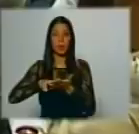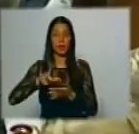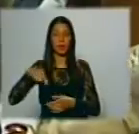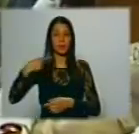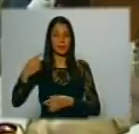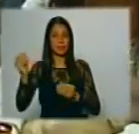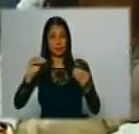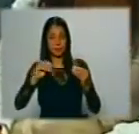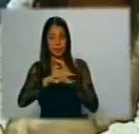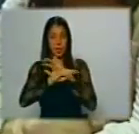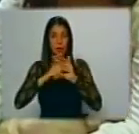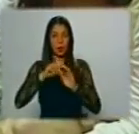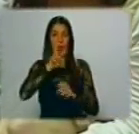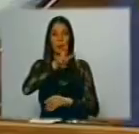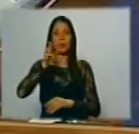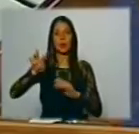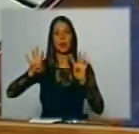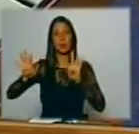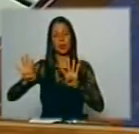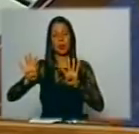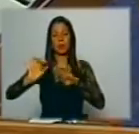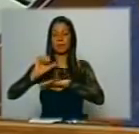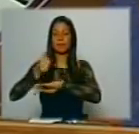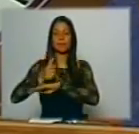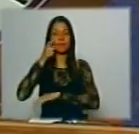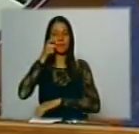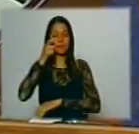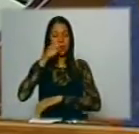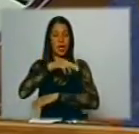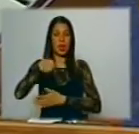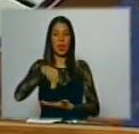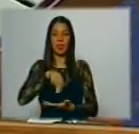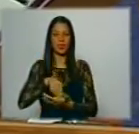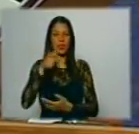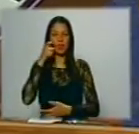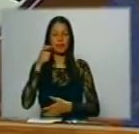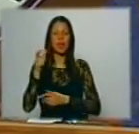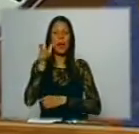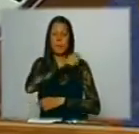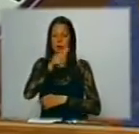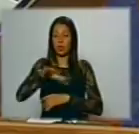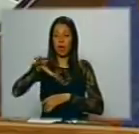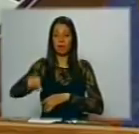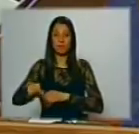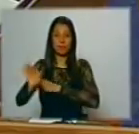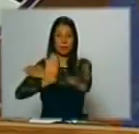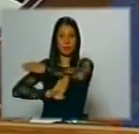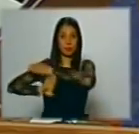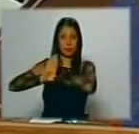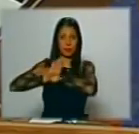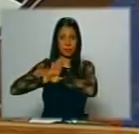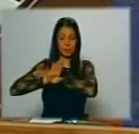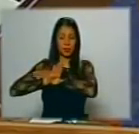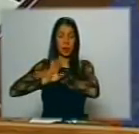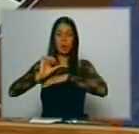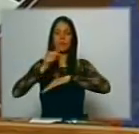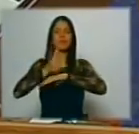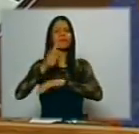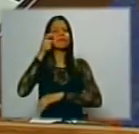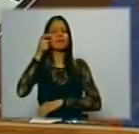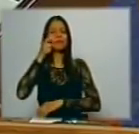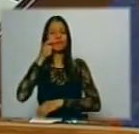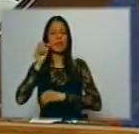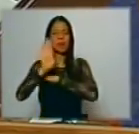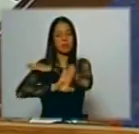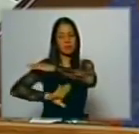artículo. Artículo 29. Superintendencia Nacional para la Defensa de los Derechos Socioeconómicos. La Superintendencia Nacional para